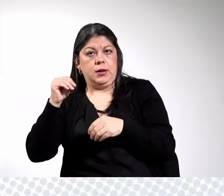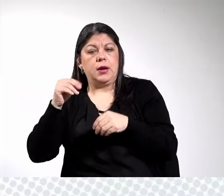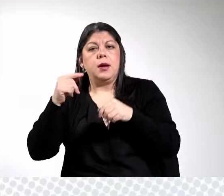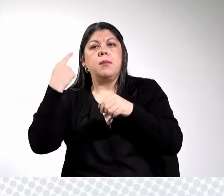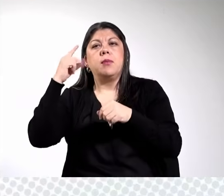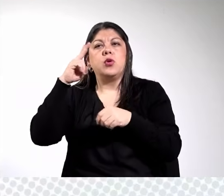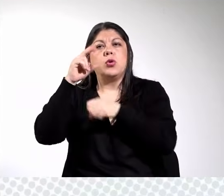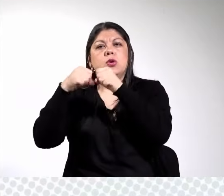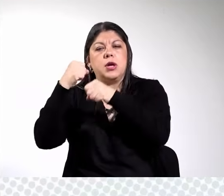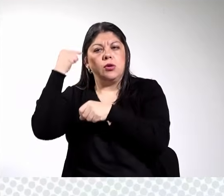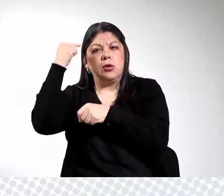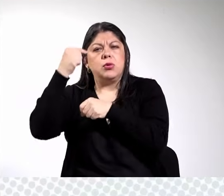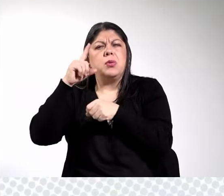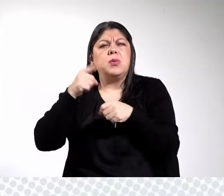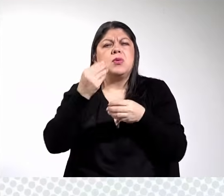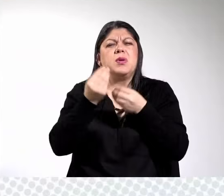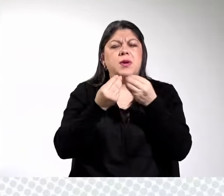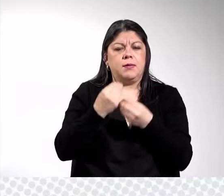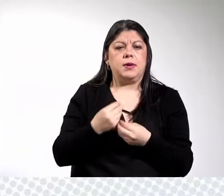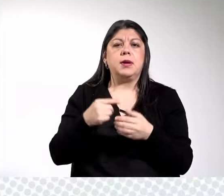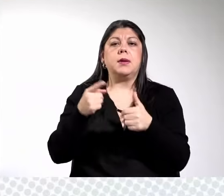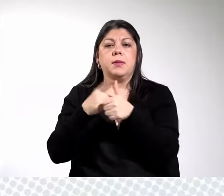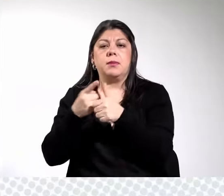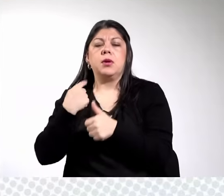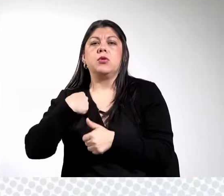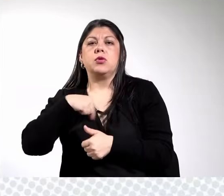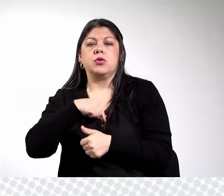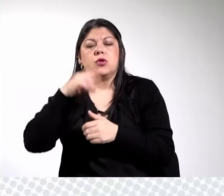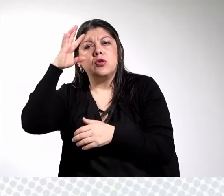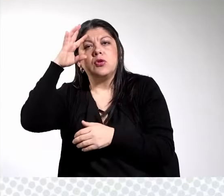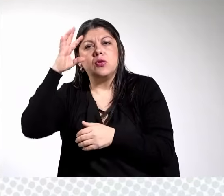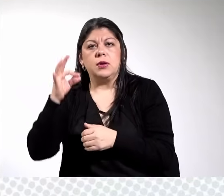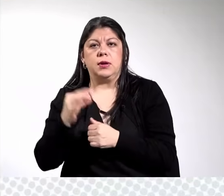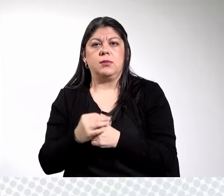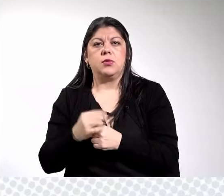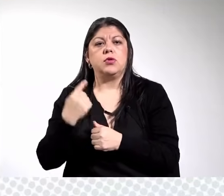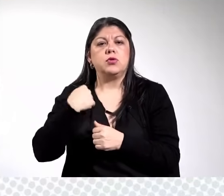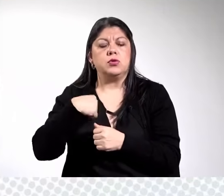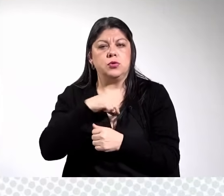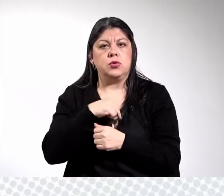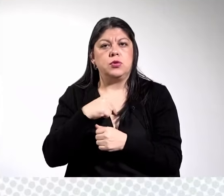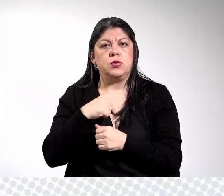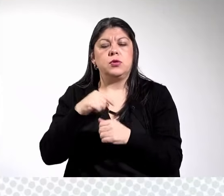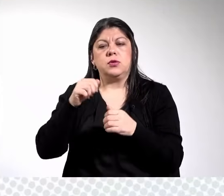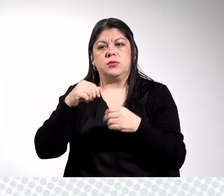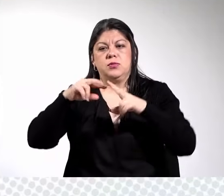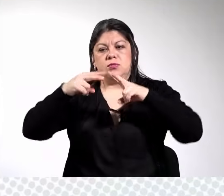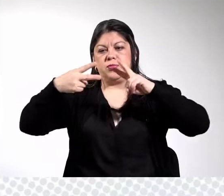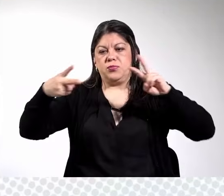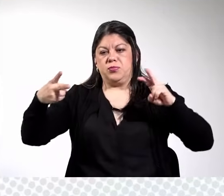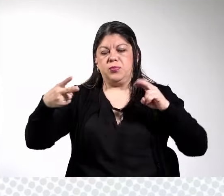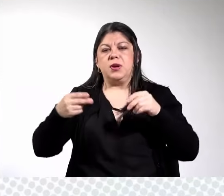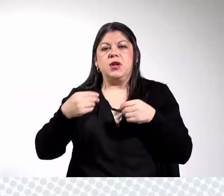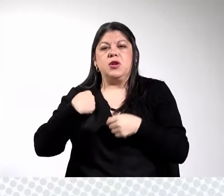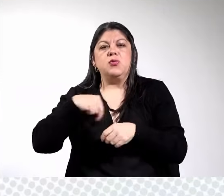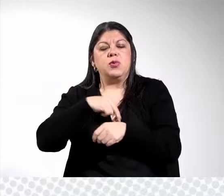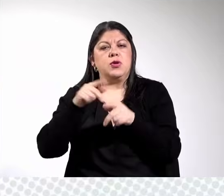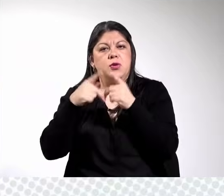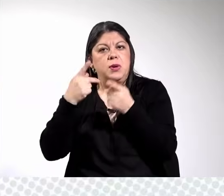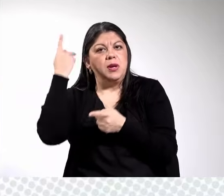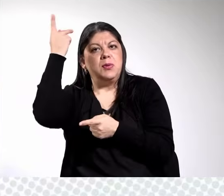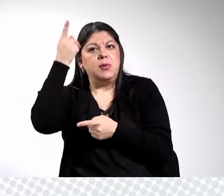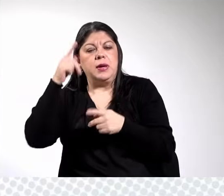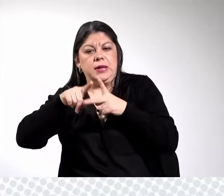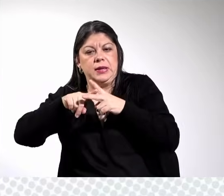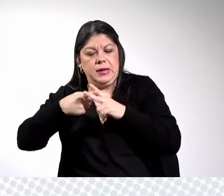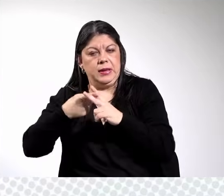primeros 2 años de gobierno? Bueno, primero que todo, nosotros creemos, y eso está en el ADN de Progreso Social Democrático desde que